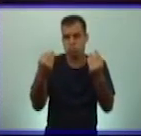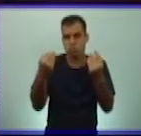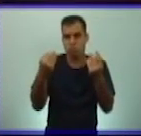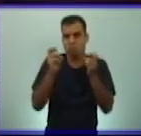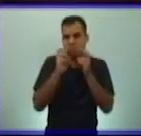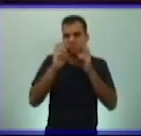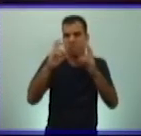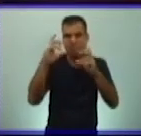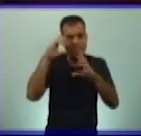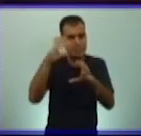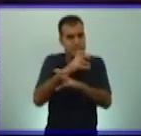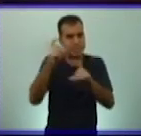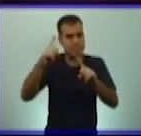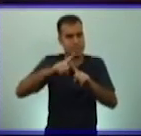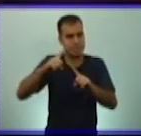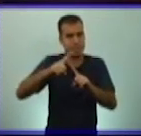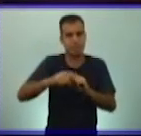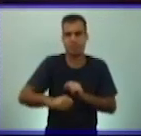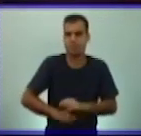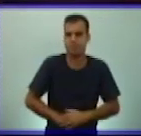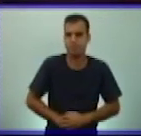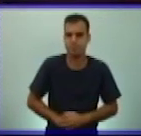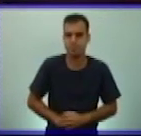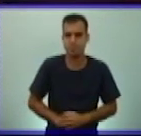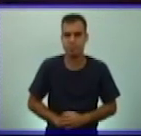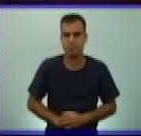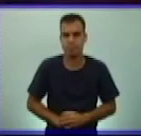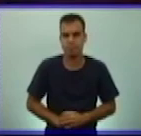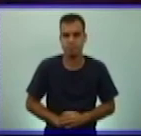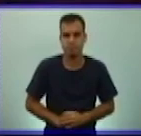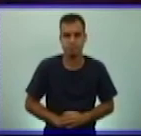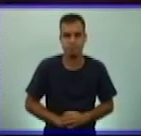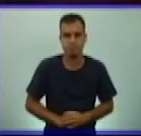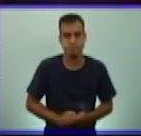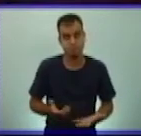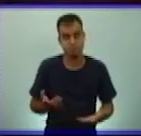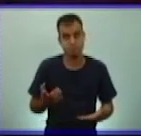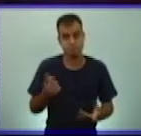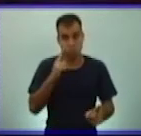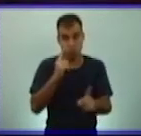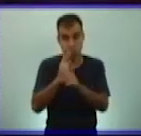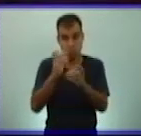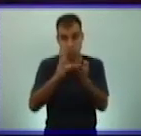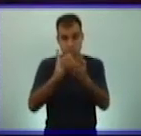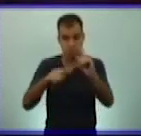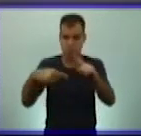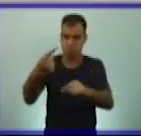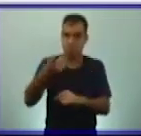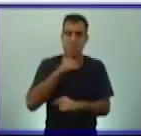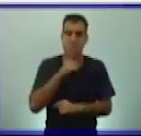las ciencias y a la técnica. Estaríamos esperando por ustedes en la próxima clase.